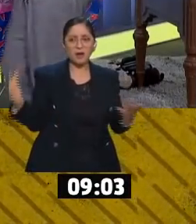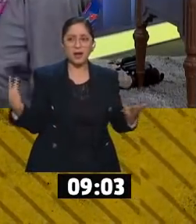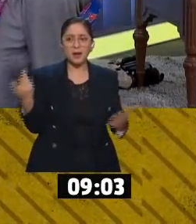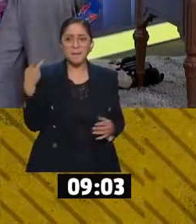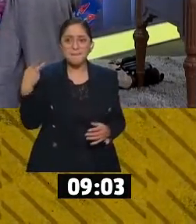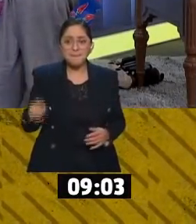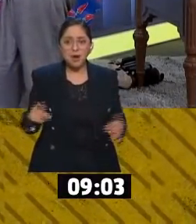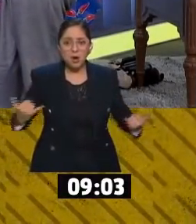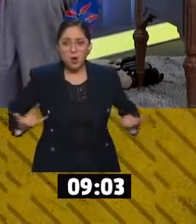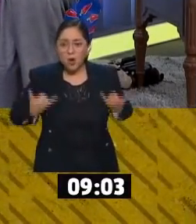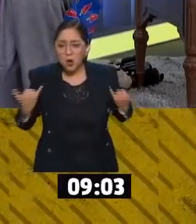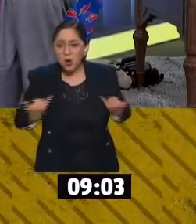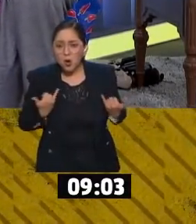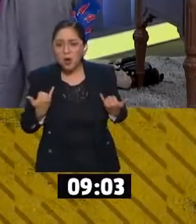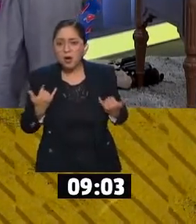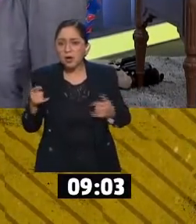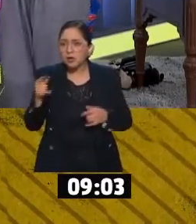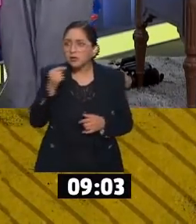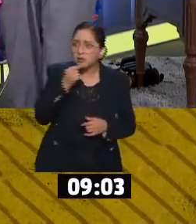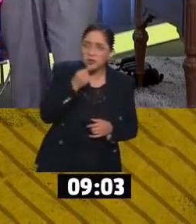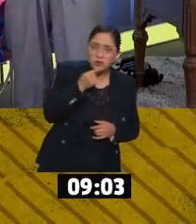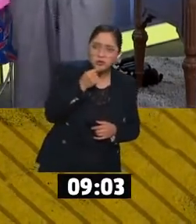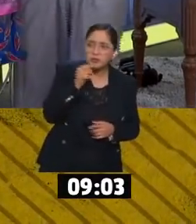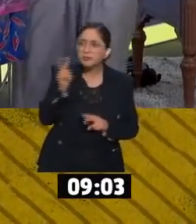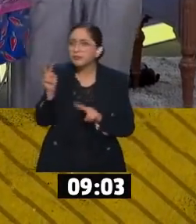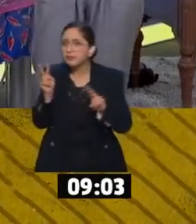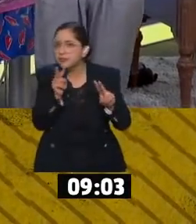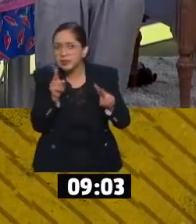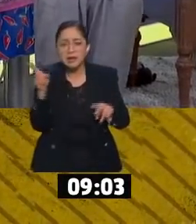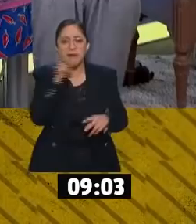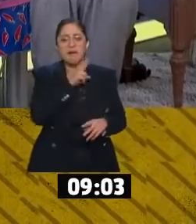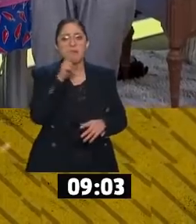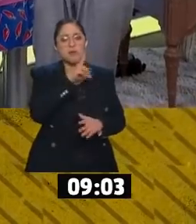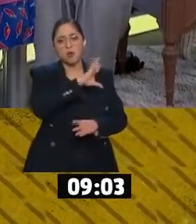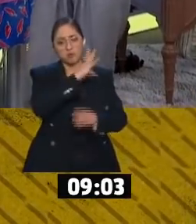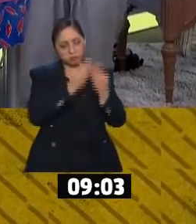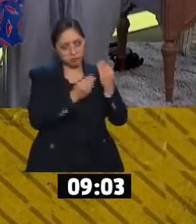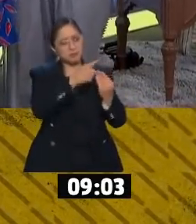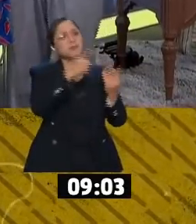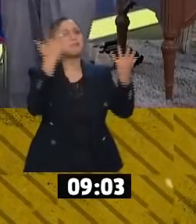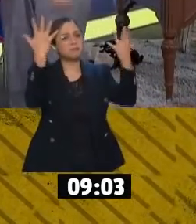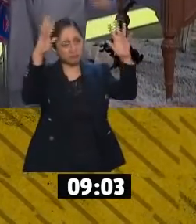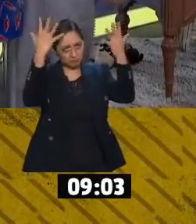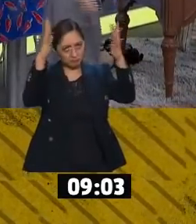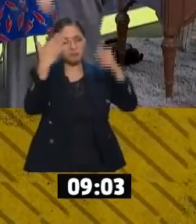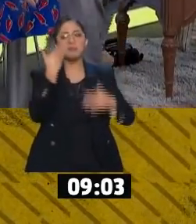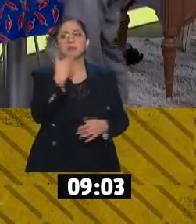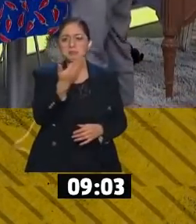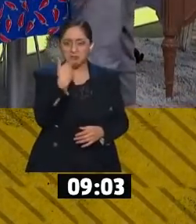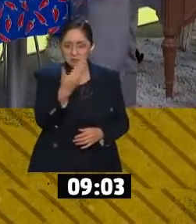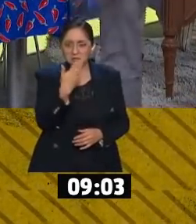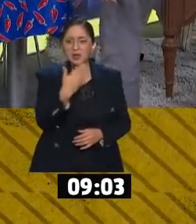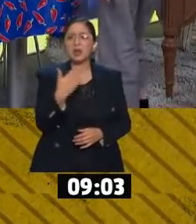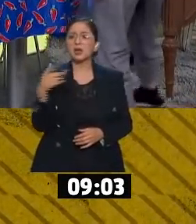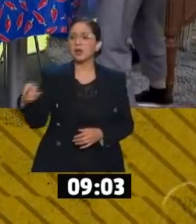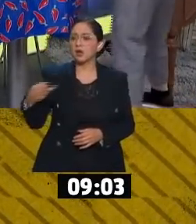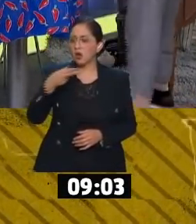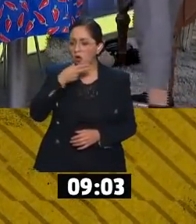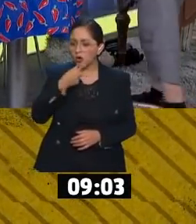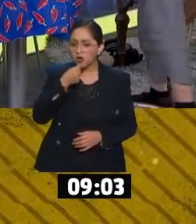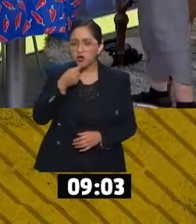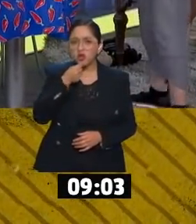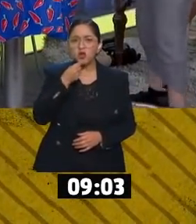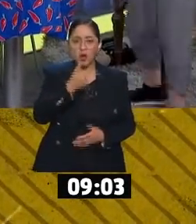mira, desde chiquito abusadillo. Pues sí, señora. Un aplauso a ese niño. Al escuincle, muy bien, muchacho. Un chanclazo a los Muy bien, escuincles muchacho. que no